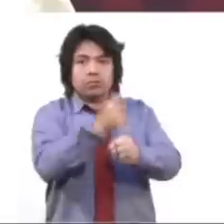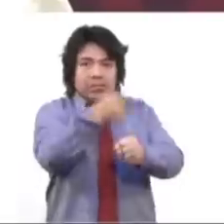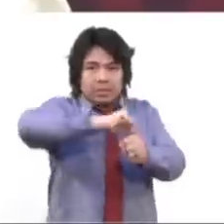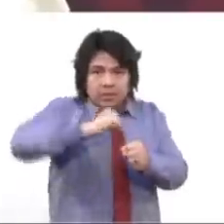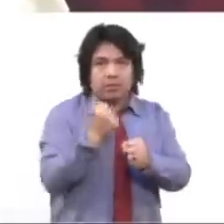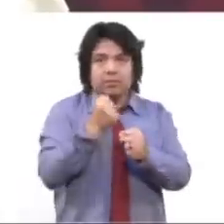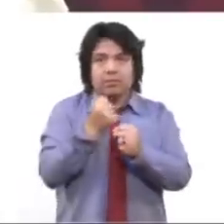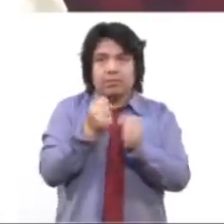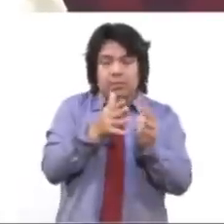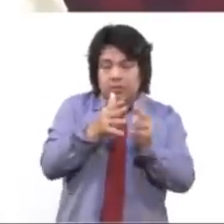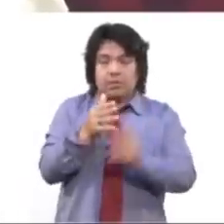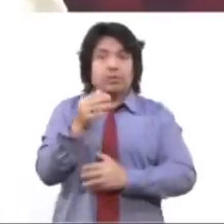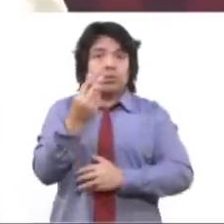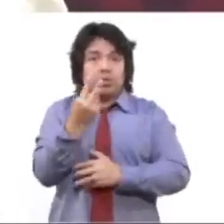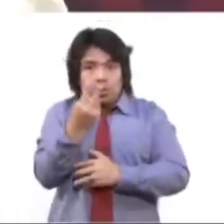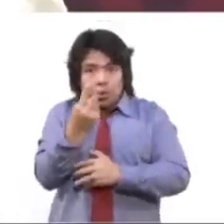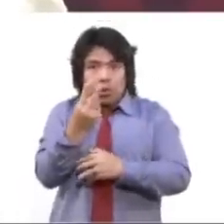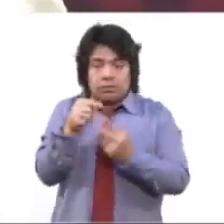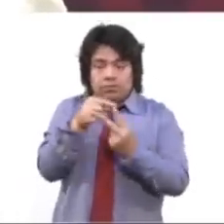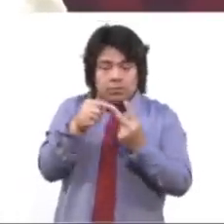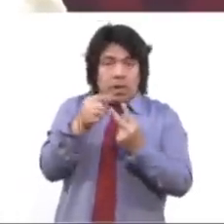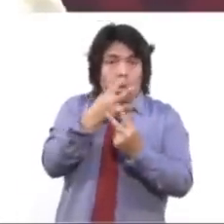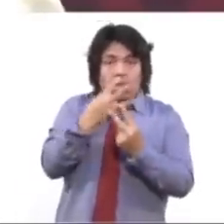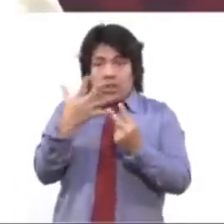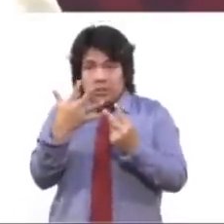Es decir, en 2 días ocurre todo esto.